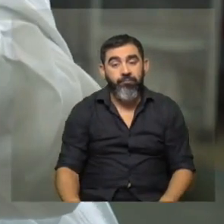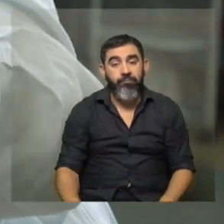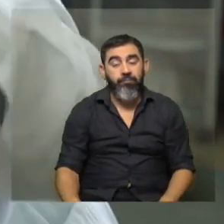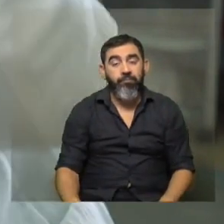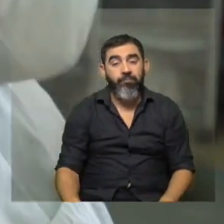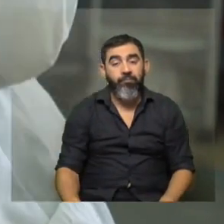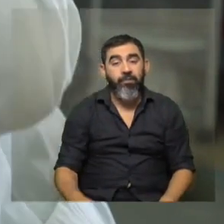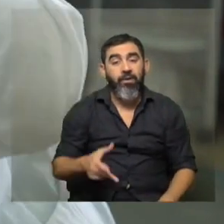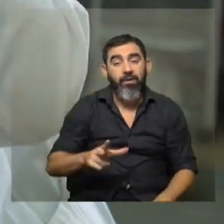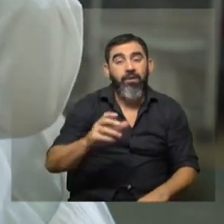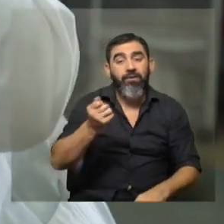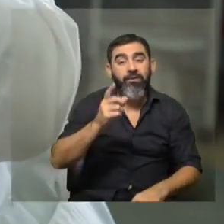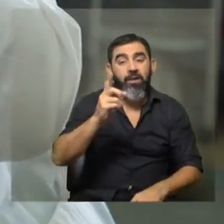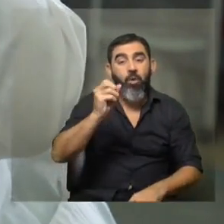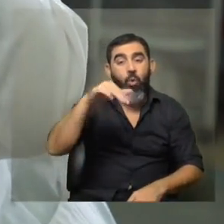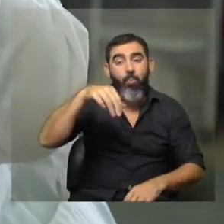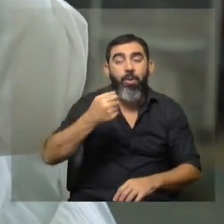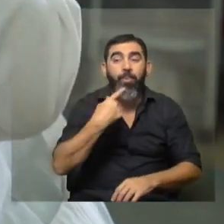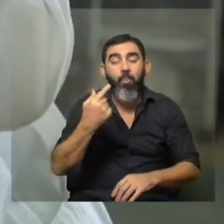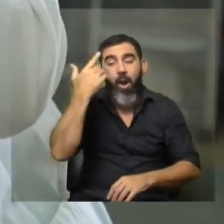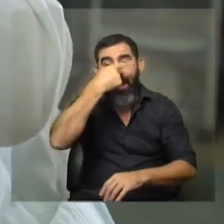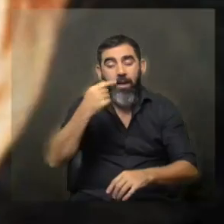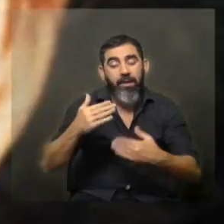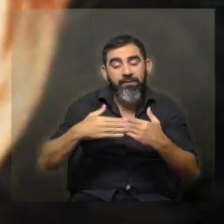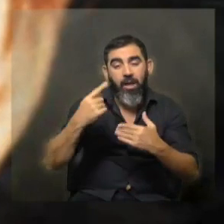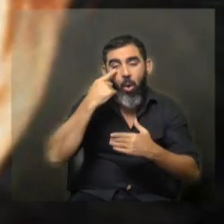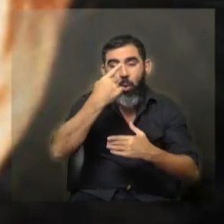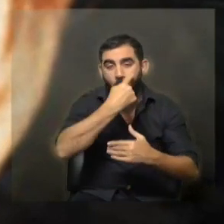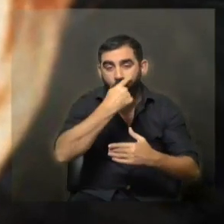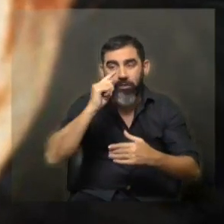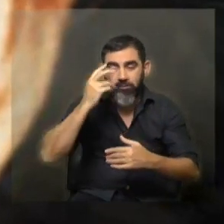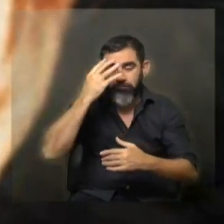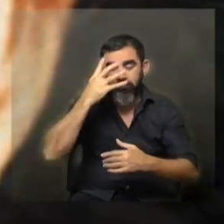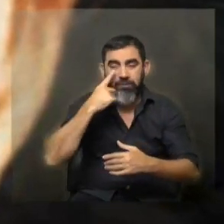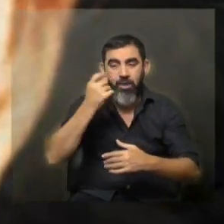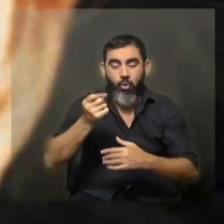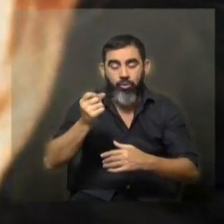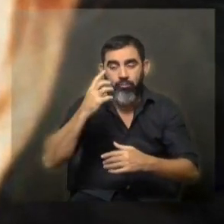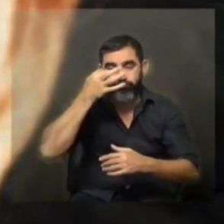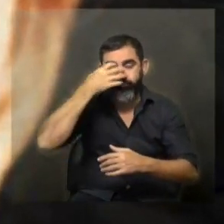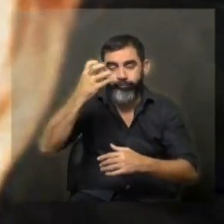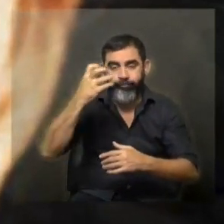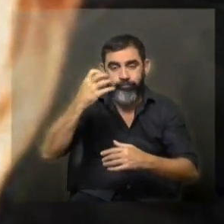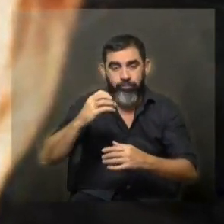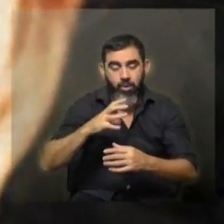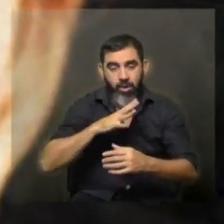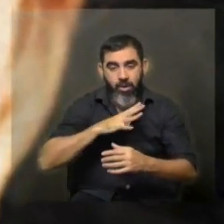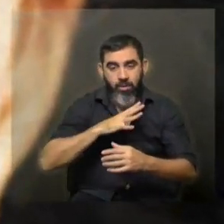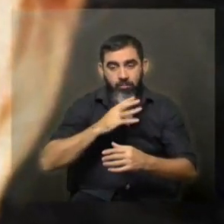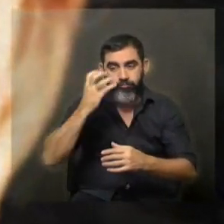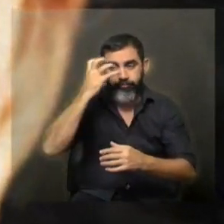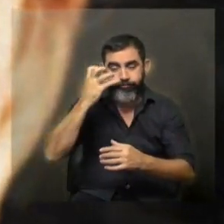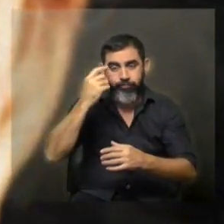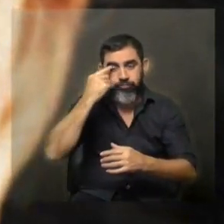inoculación. Si es en la cara y fue cerca del ojo, lo que se ve es el edema bipalpebral, que es el signo de Romaña, que es un edema de